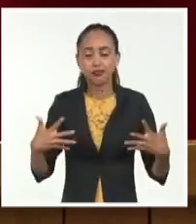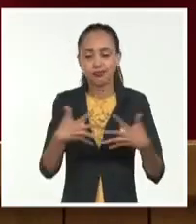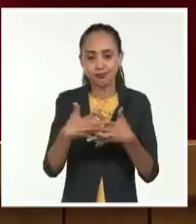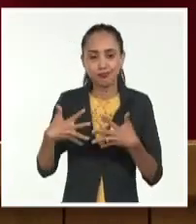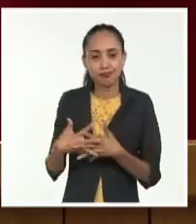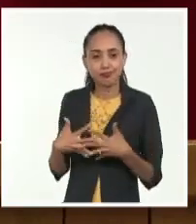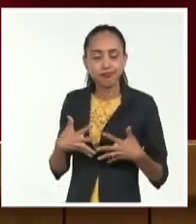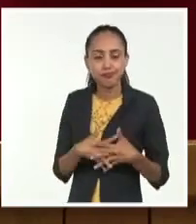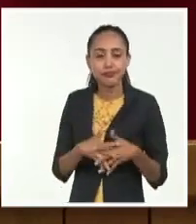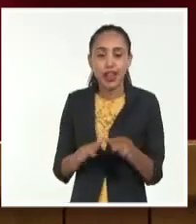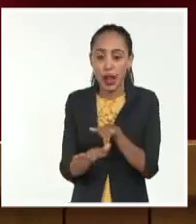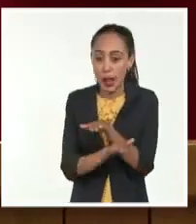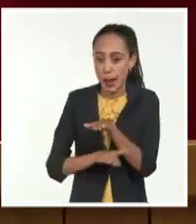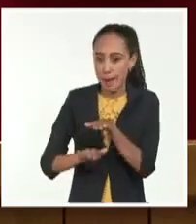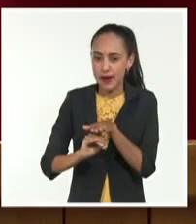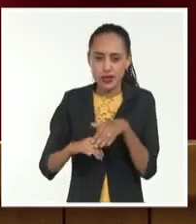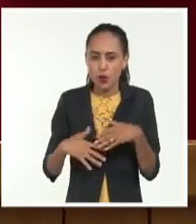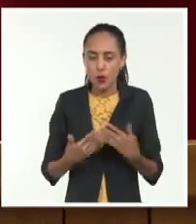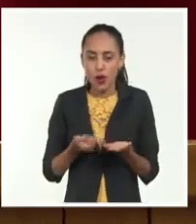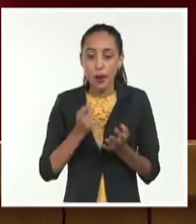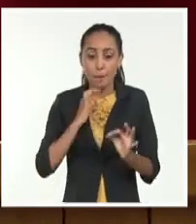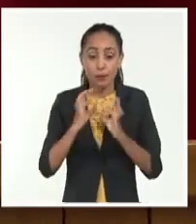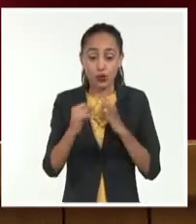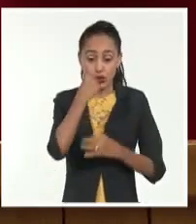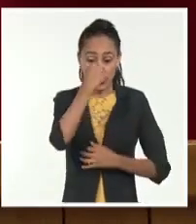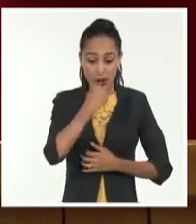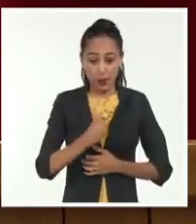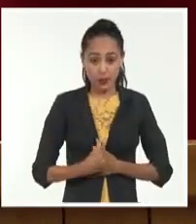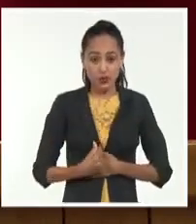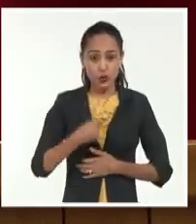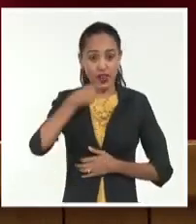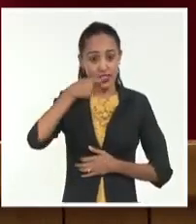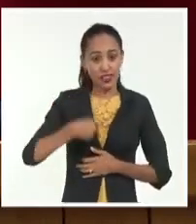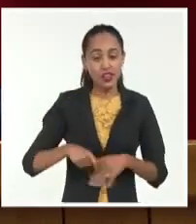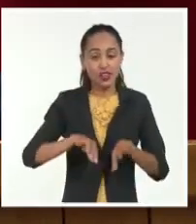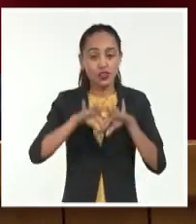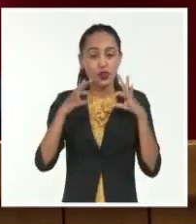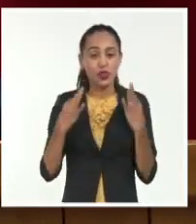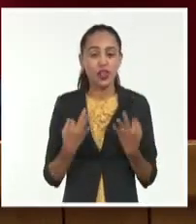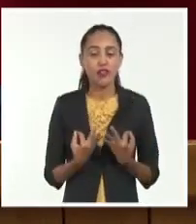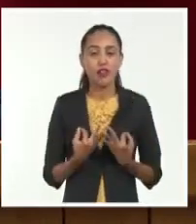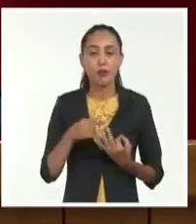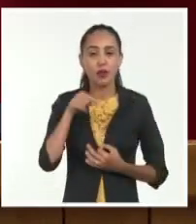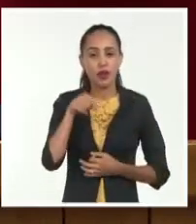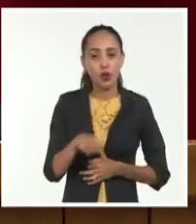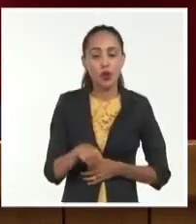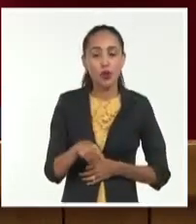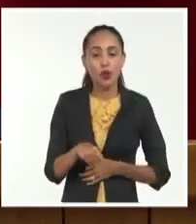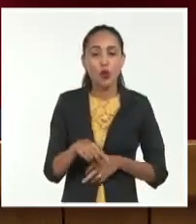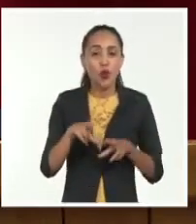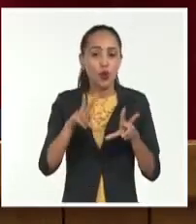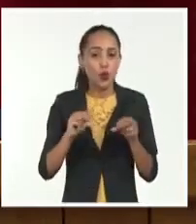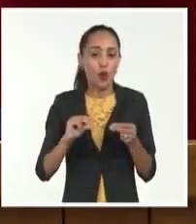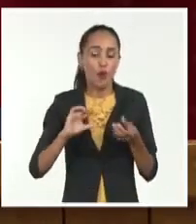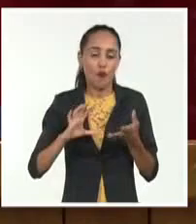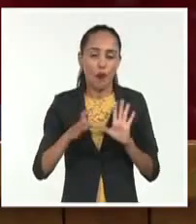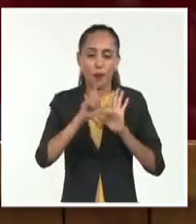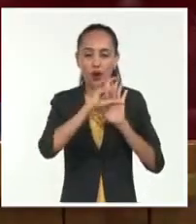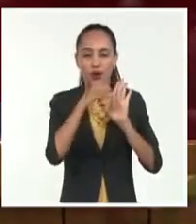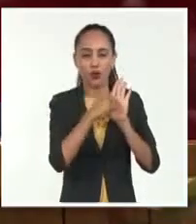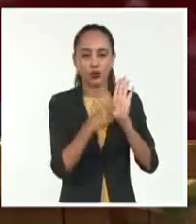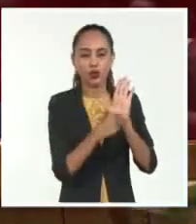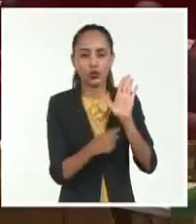la base de la protección de la dignidad humana, el derecho de las familias hoy se sustenta en un nuevo orden constitucional